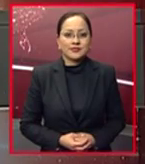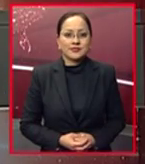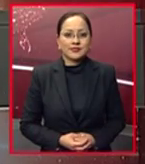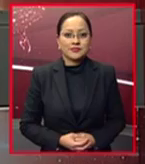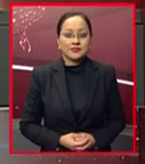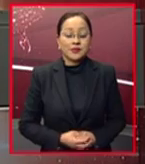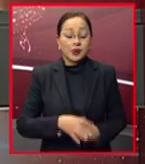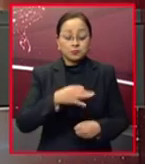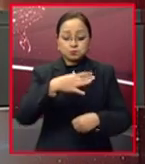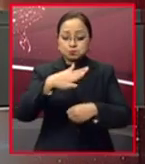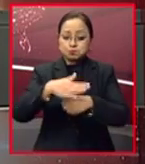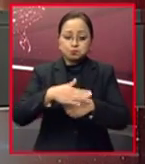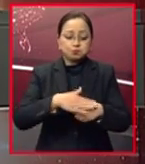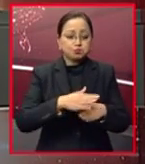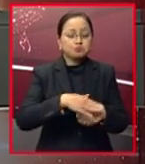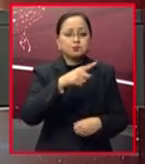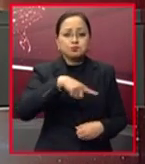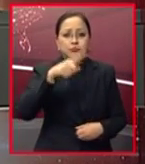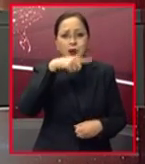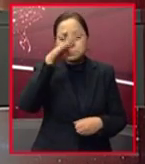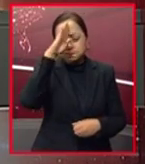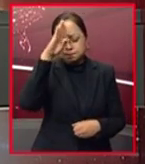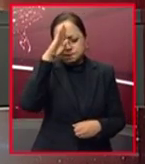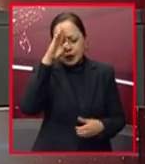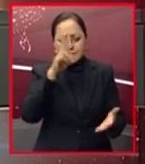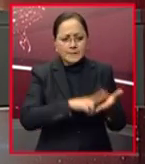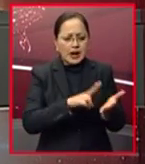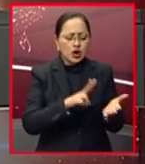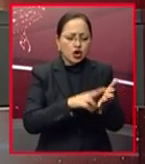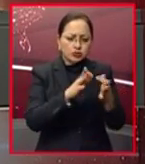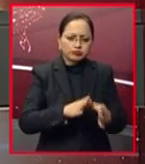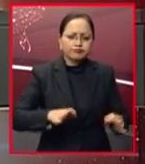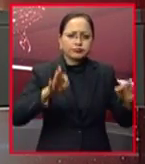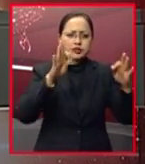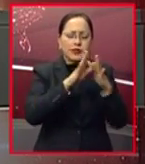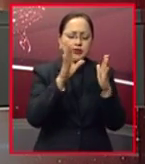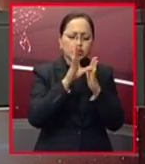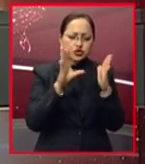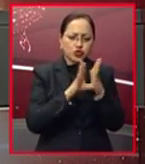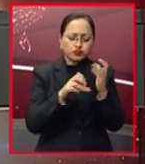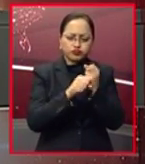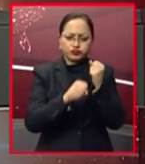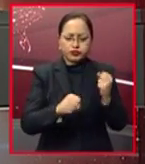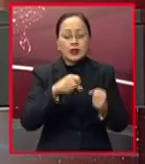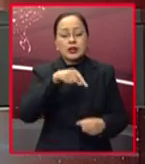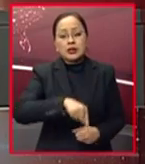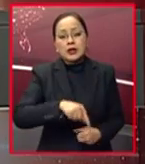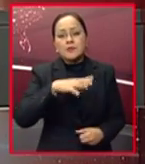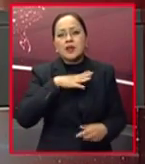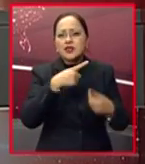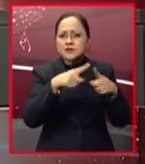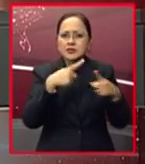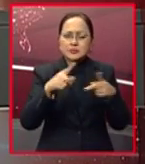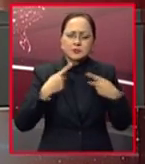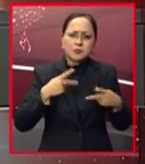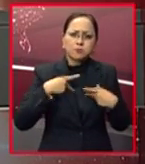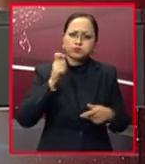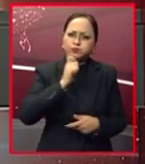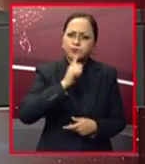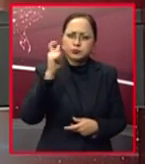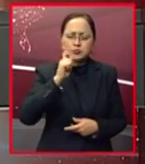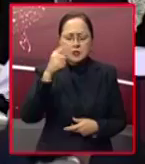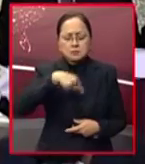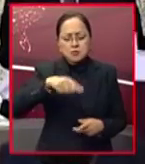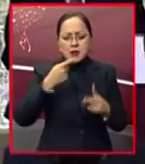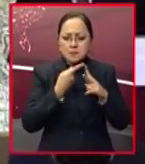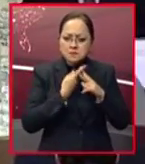Con un llamado a la reflexión sobre la vigencia e importancia de la Carta Magna, legisladores, funcionarios federales y académicos realizaron la ceremonia del inicio de